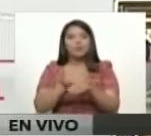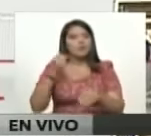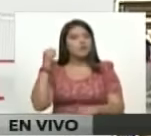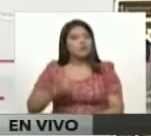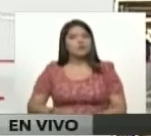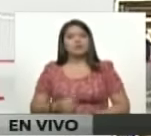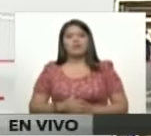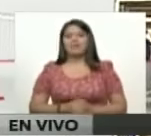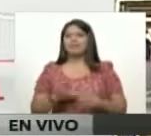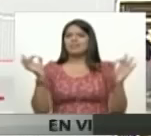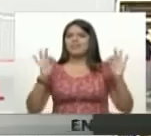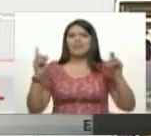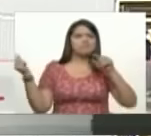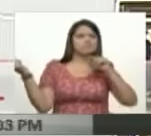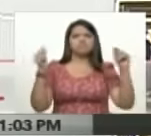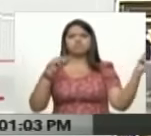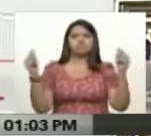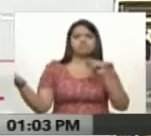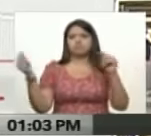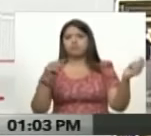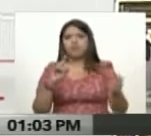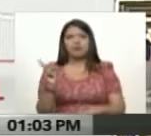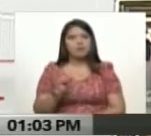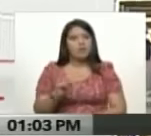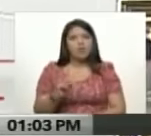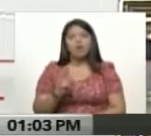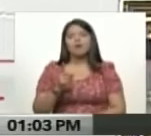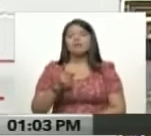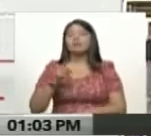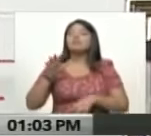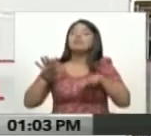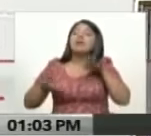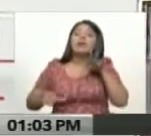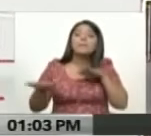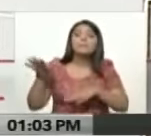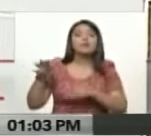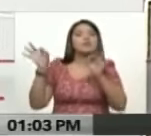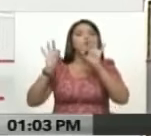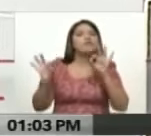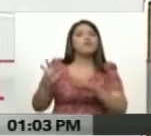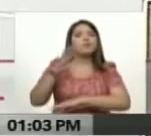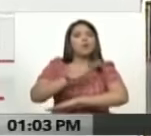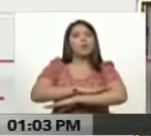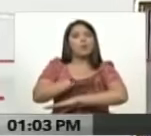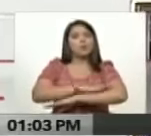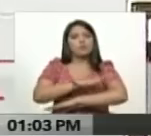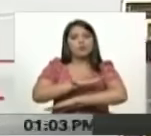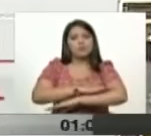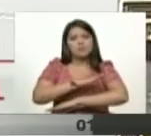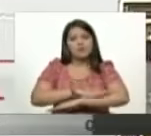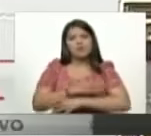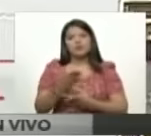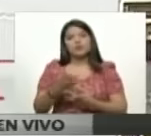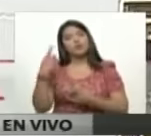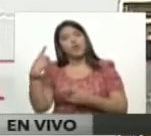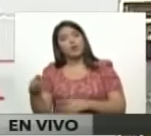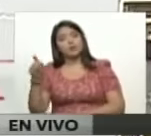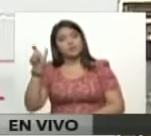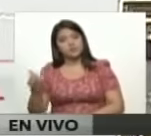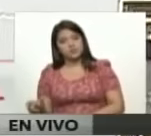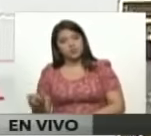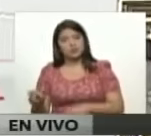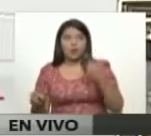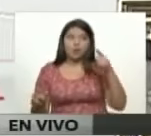la confrontación va a depender del comportamiento del adversario,